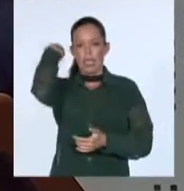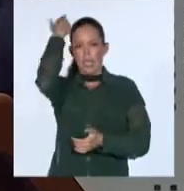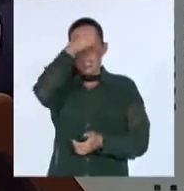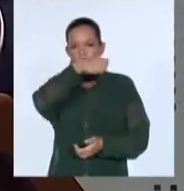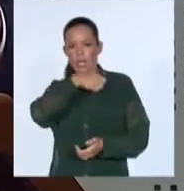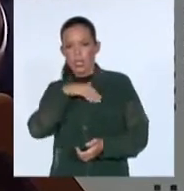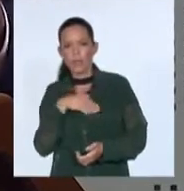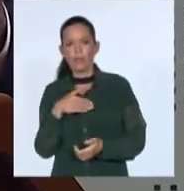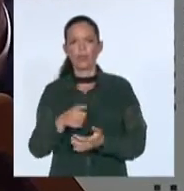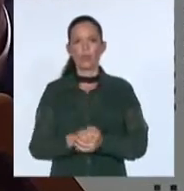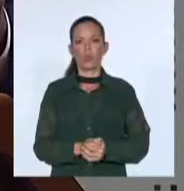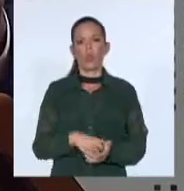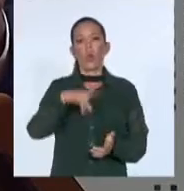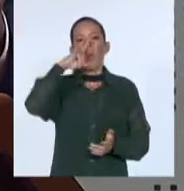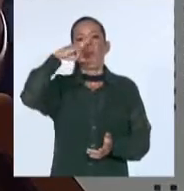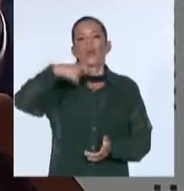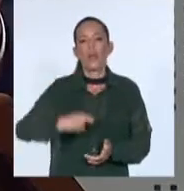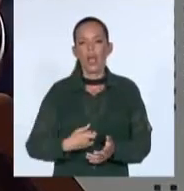Ucrania